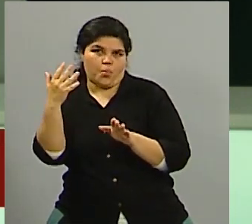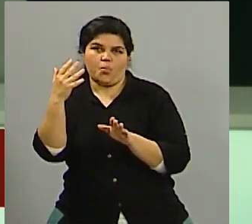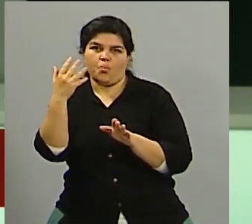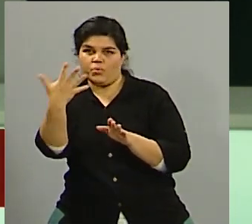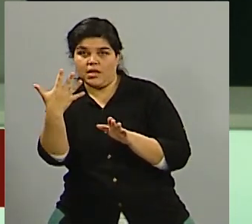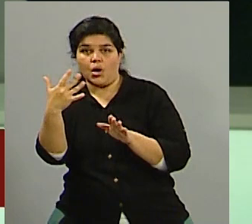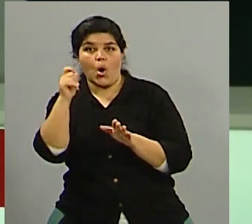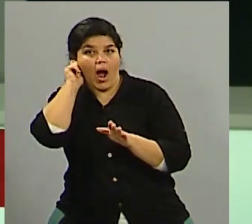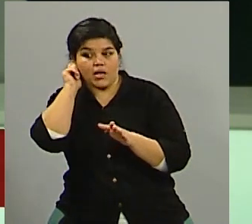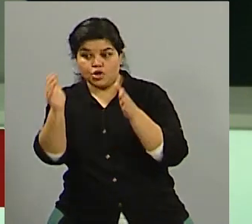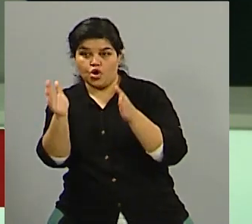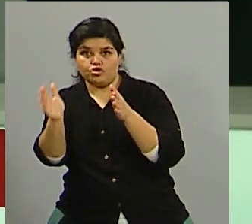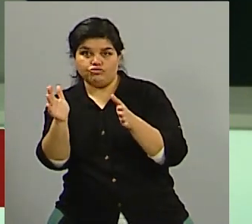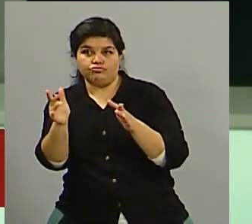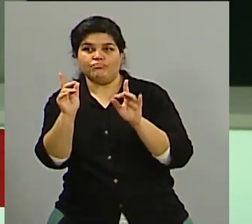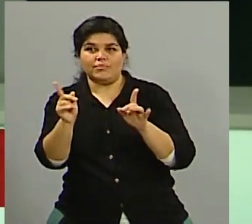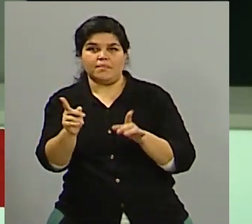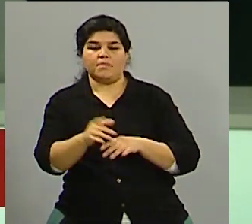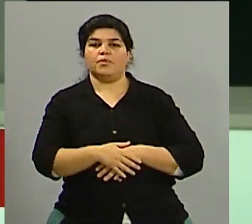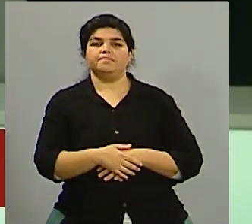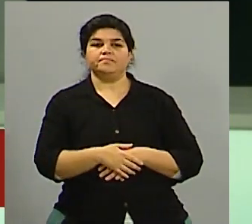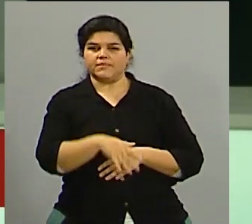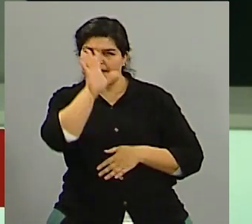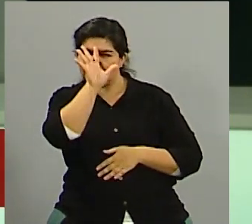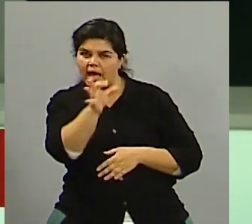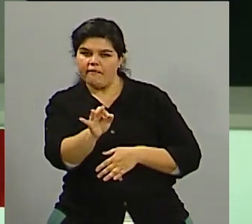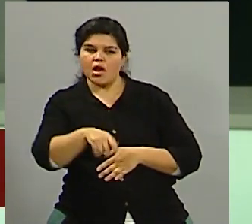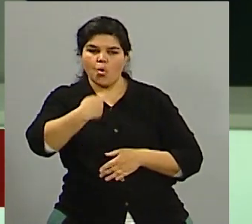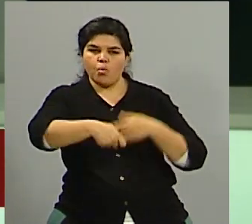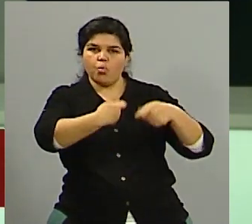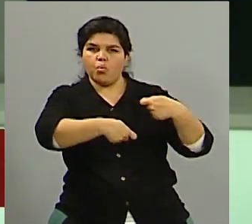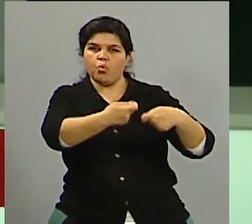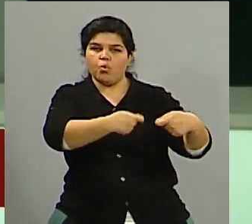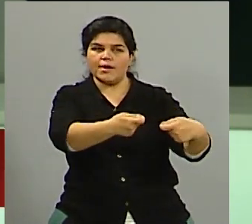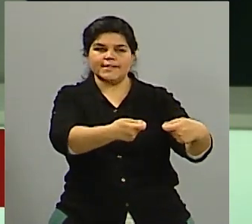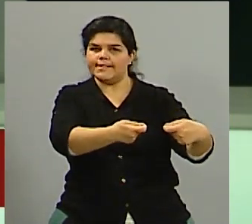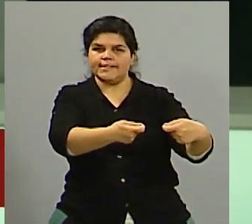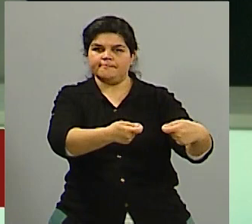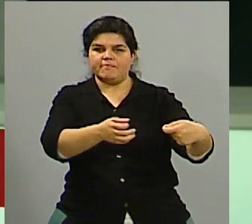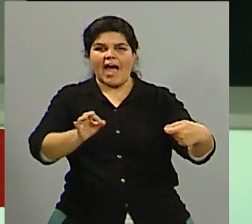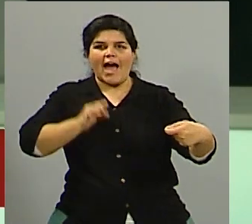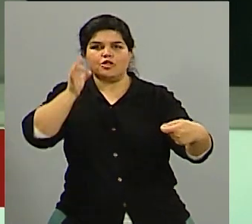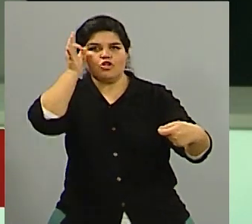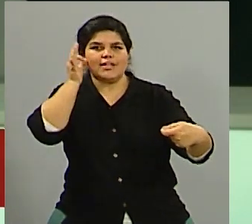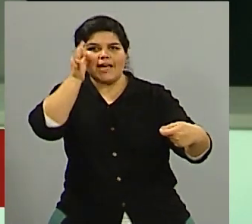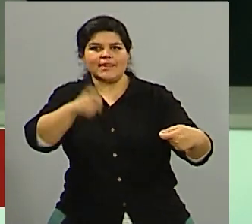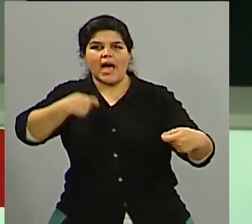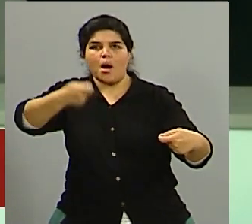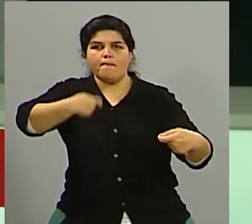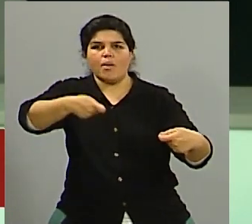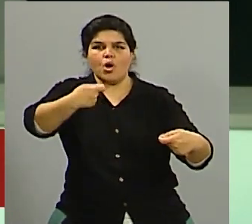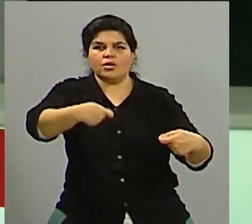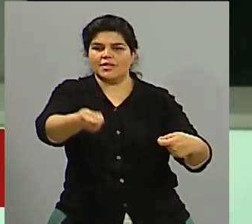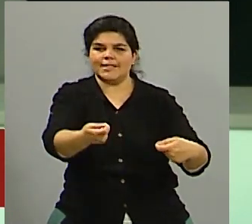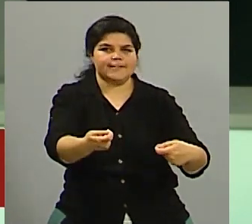edad jubilatoria, 60 y 65 años respectivamente, no van a llegar con los 30 años. Supongamos una mujer que